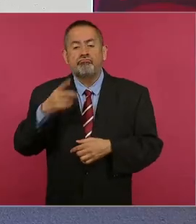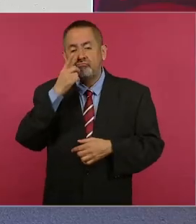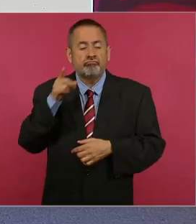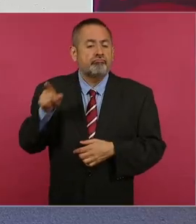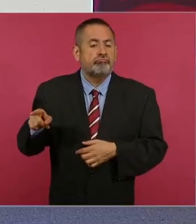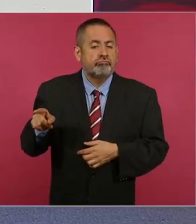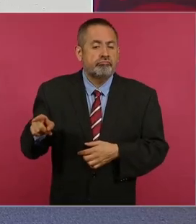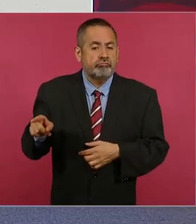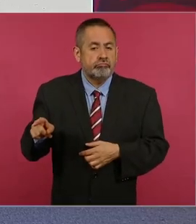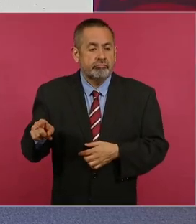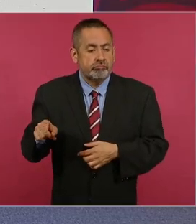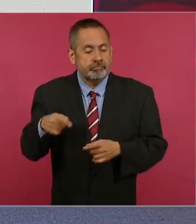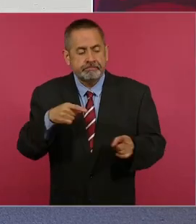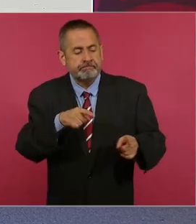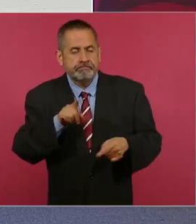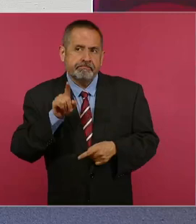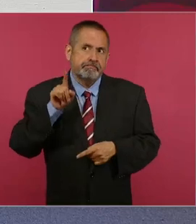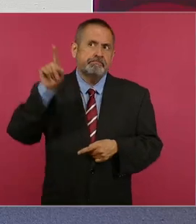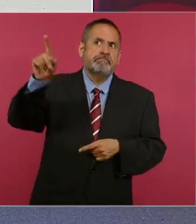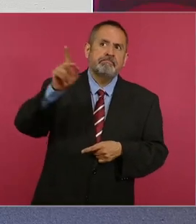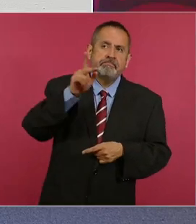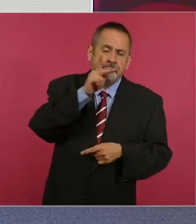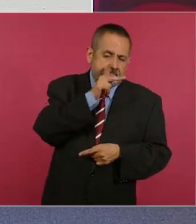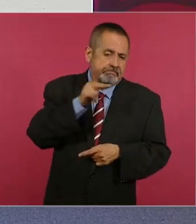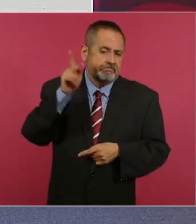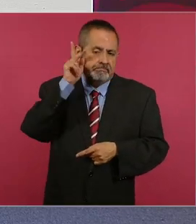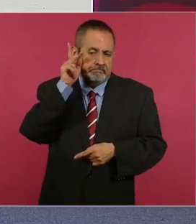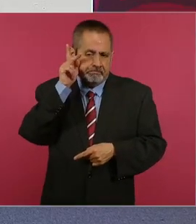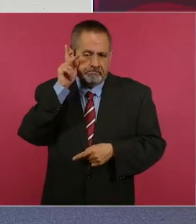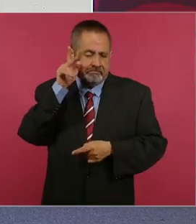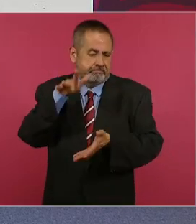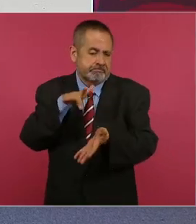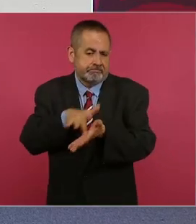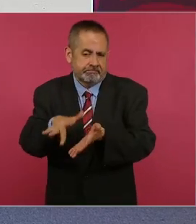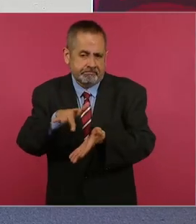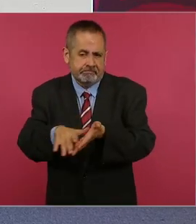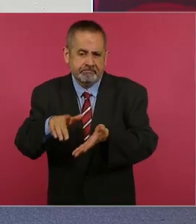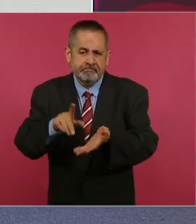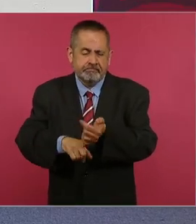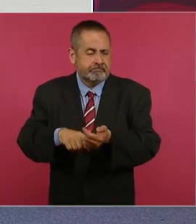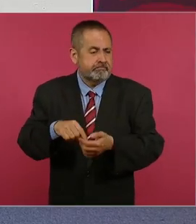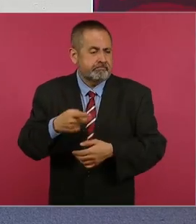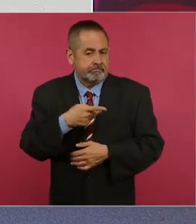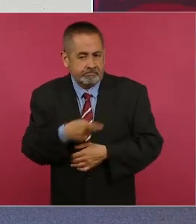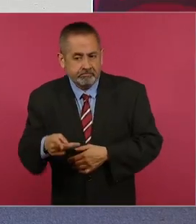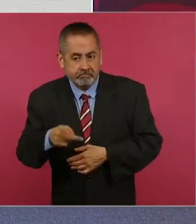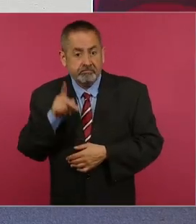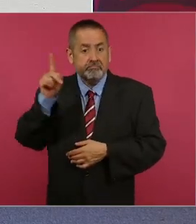de que el Papa Francisco apoyaba a los pobres y era un comunista.